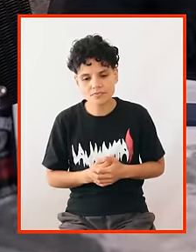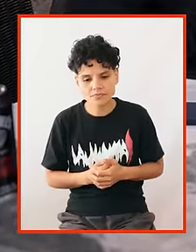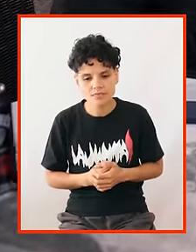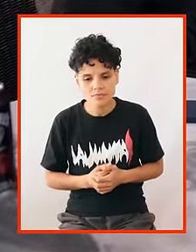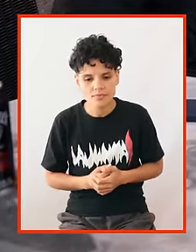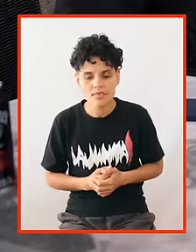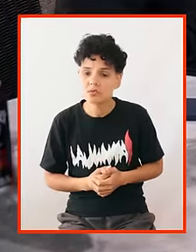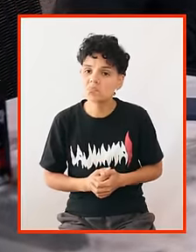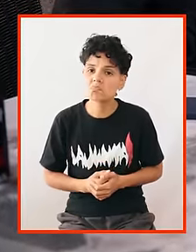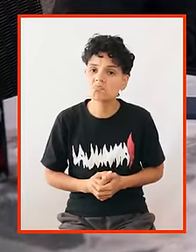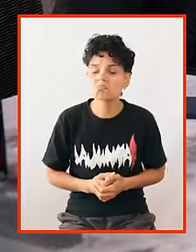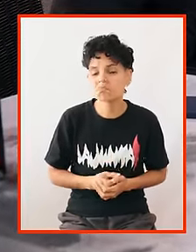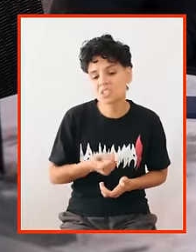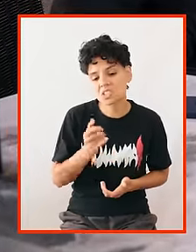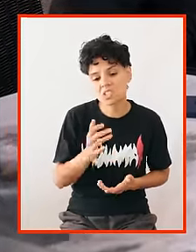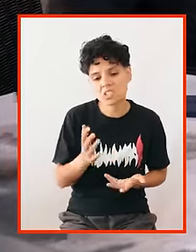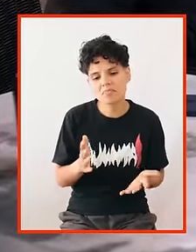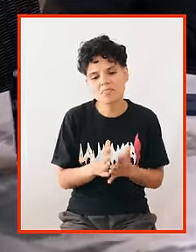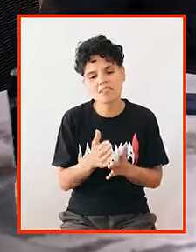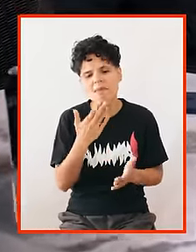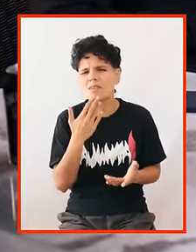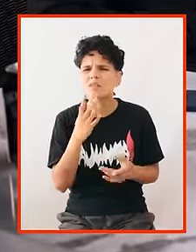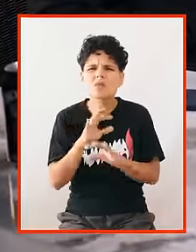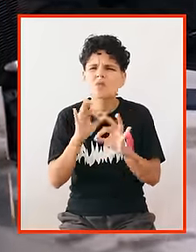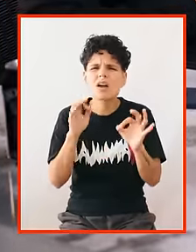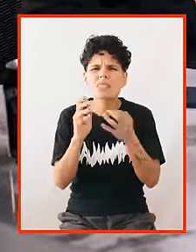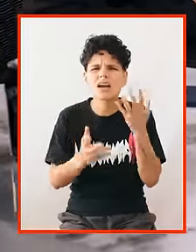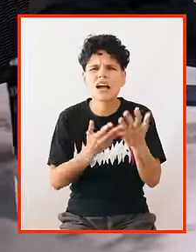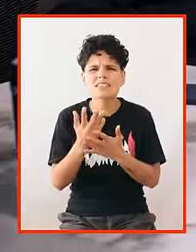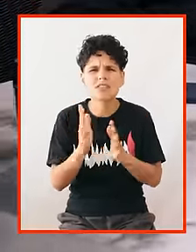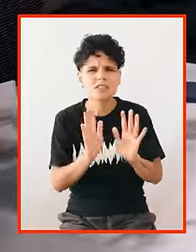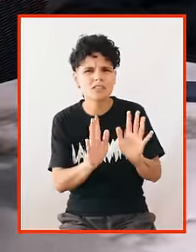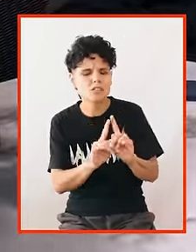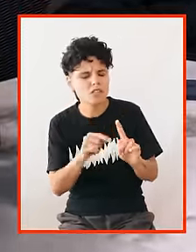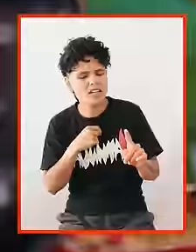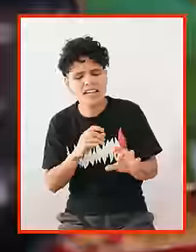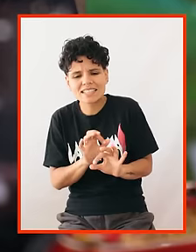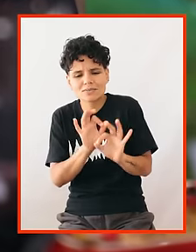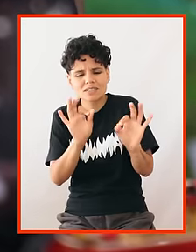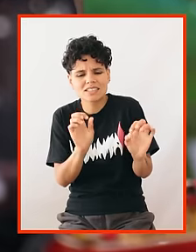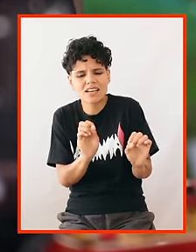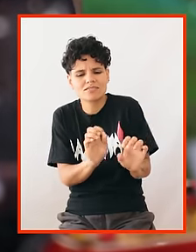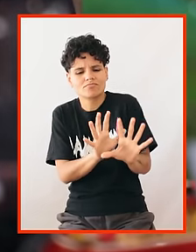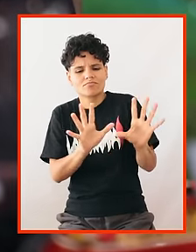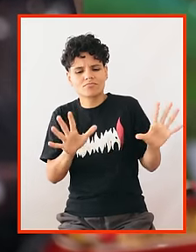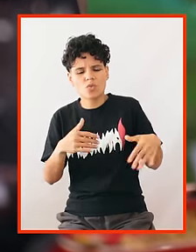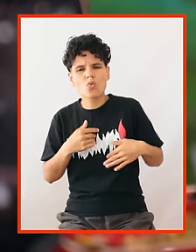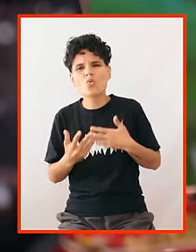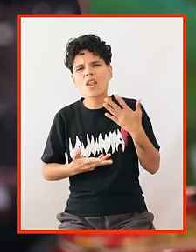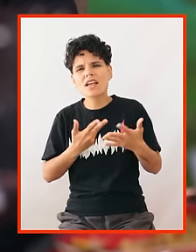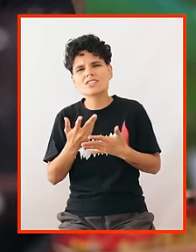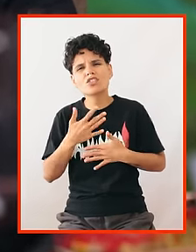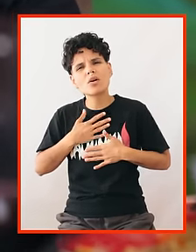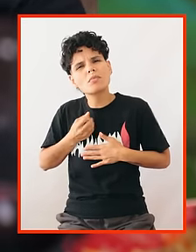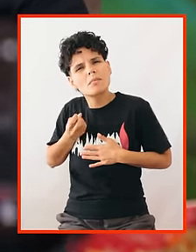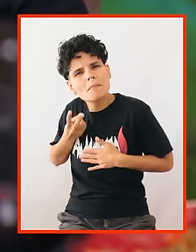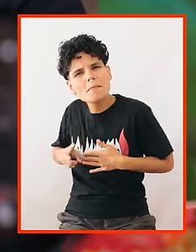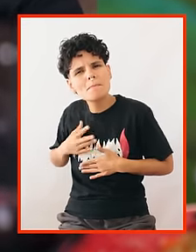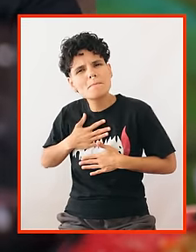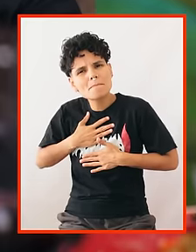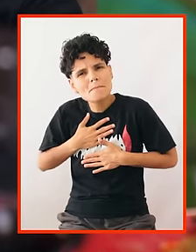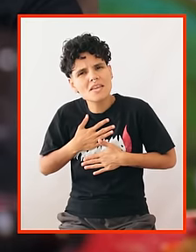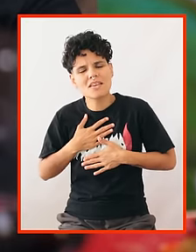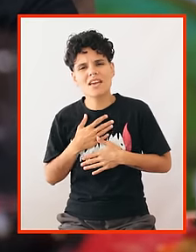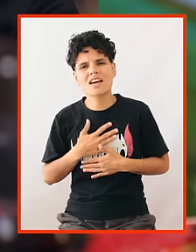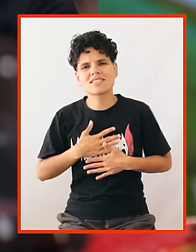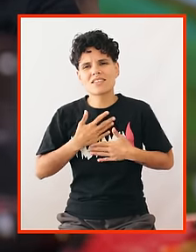historia. Sí. Y nunca había cantado así, nunca, no sé, súper especial. Nunca sentí una canción así, súper